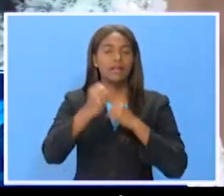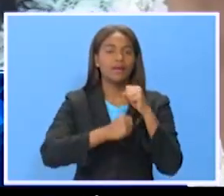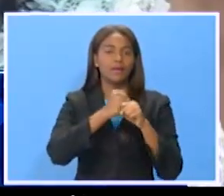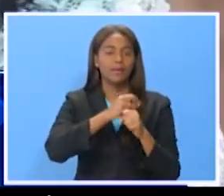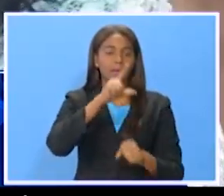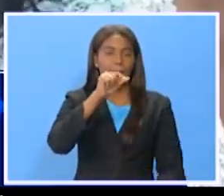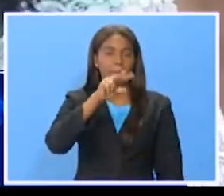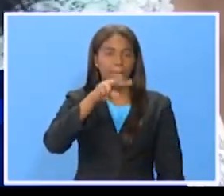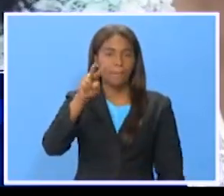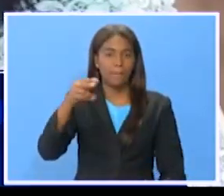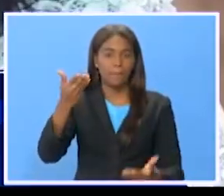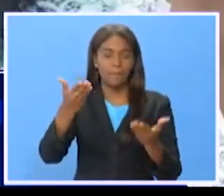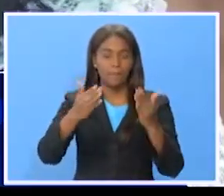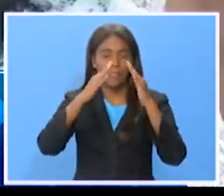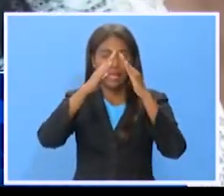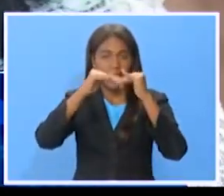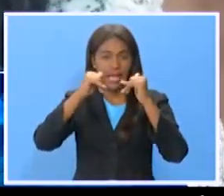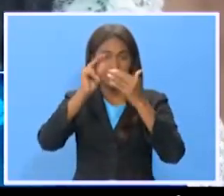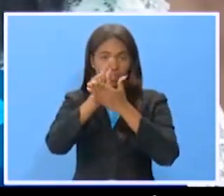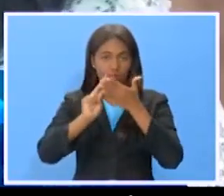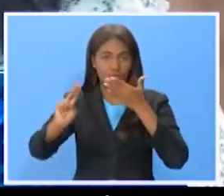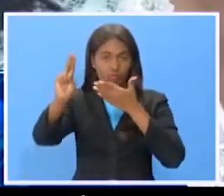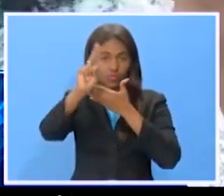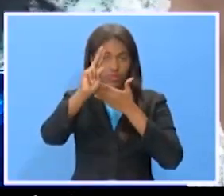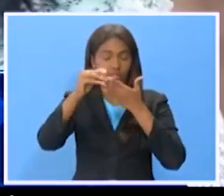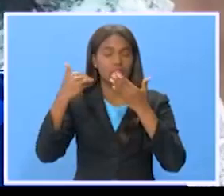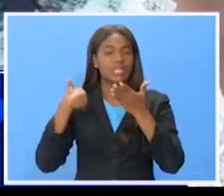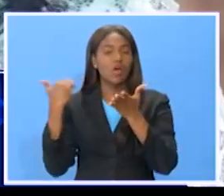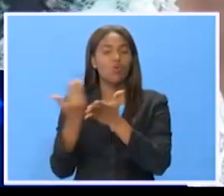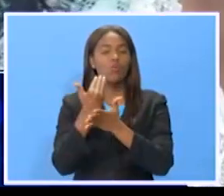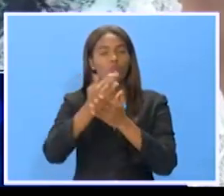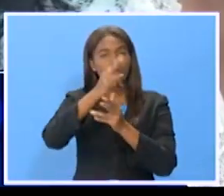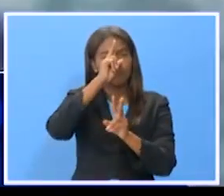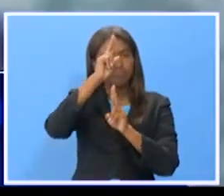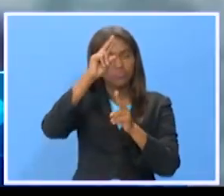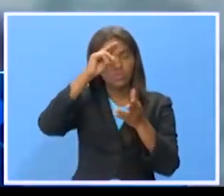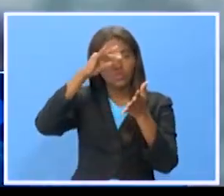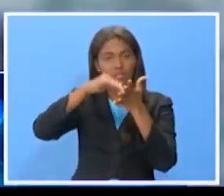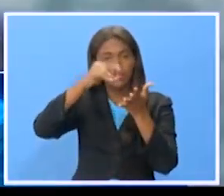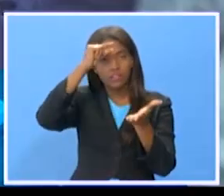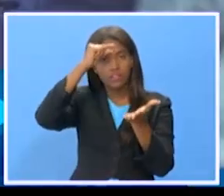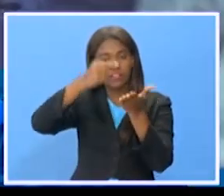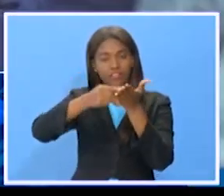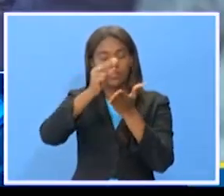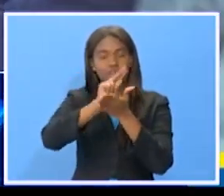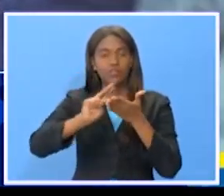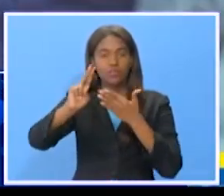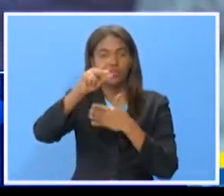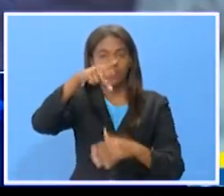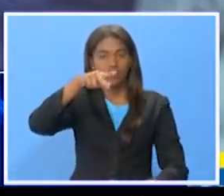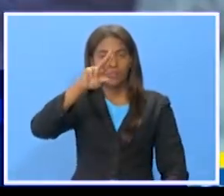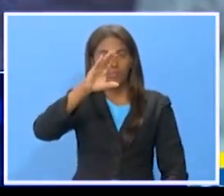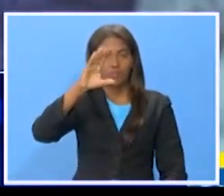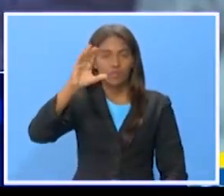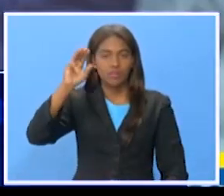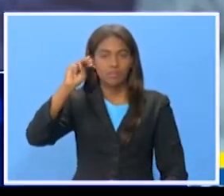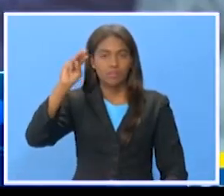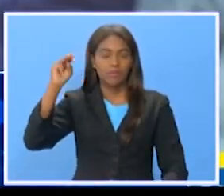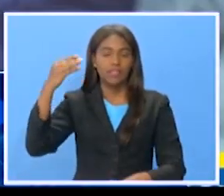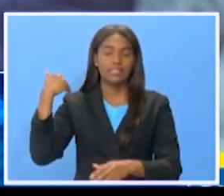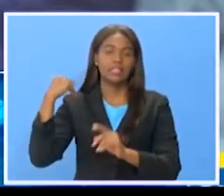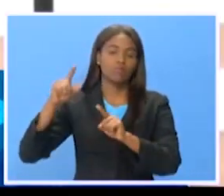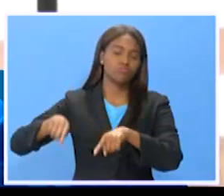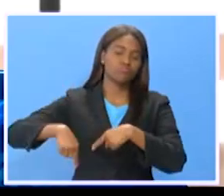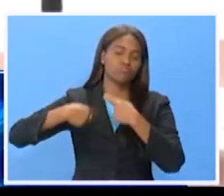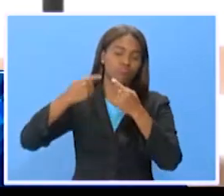que se exhibe en la Casa de Altos Estudios innova con su homenaje a los estudiantes egresados de la Pucamaima con trayectoria en el cine el